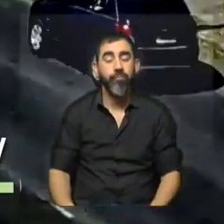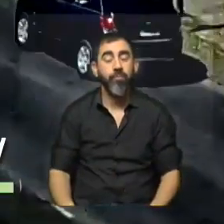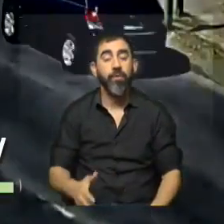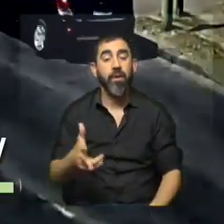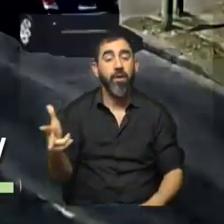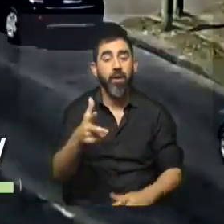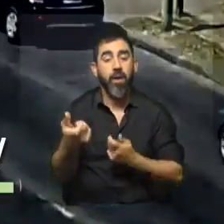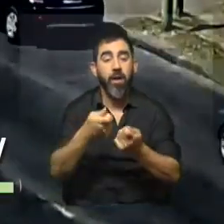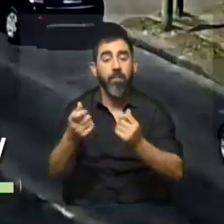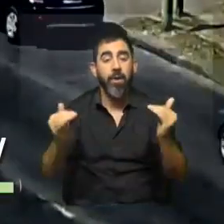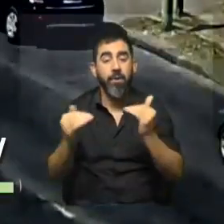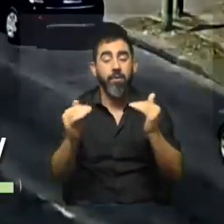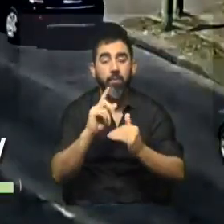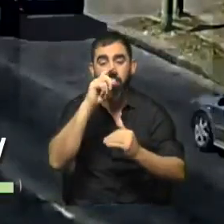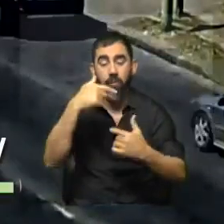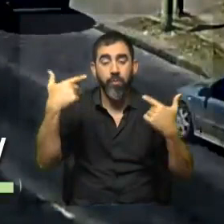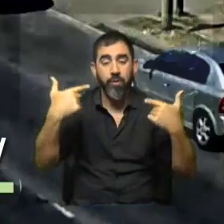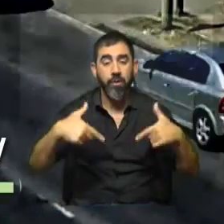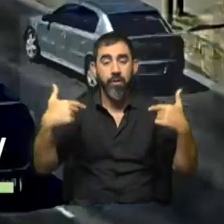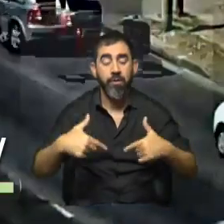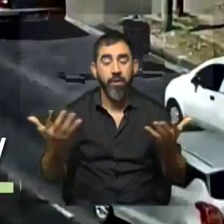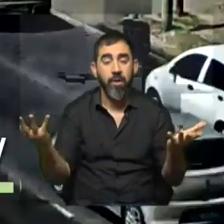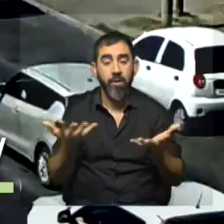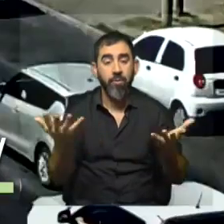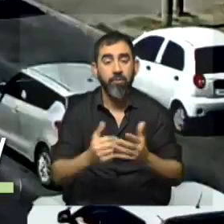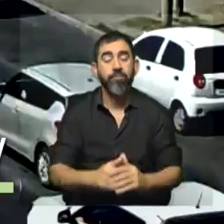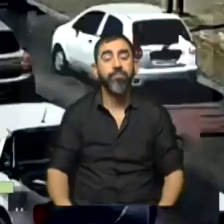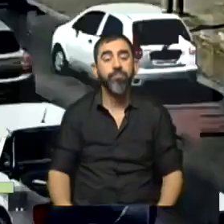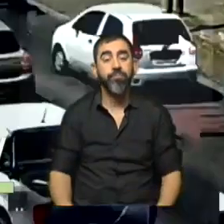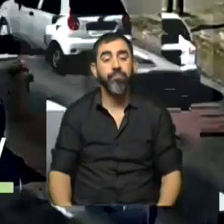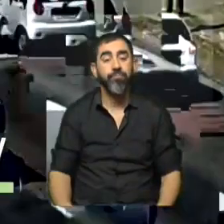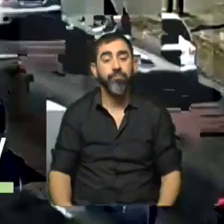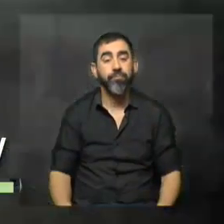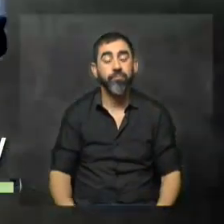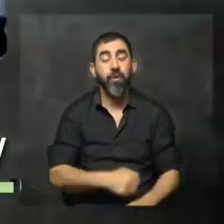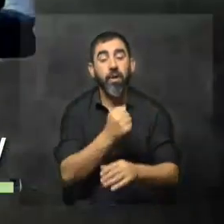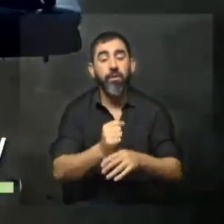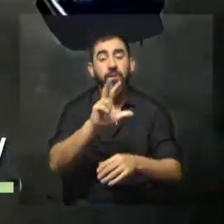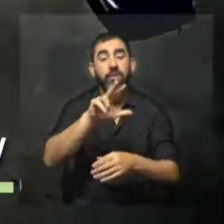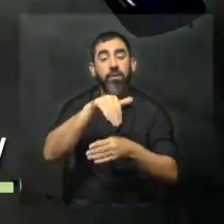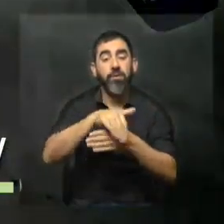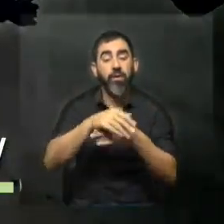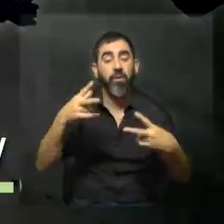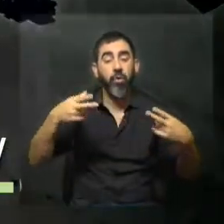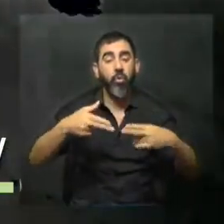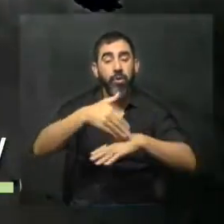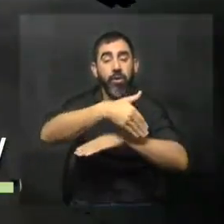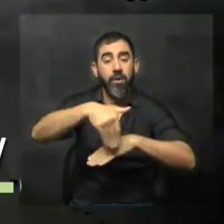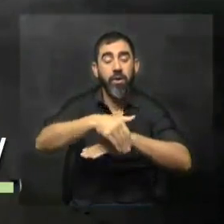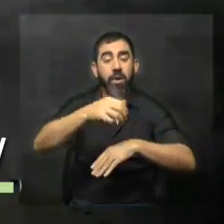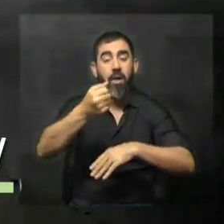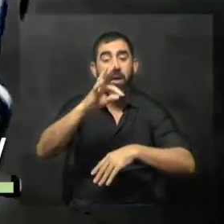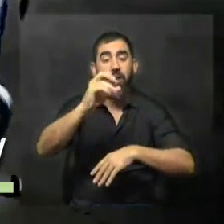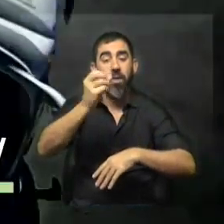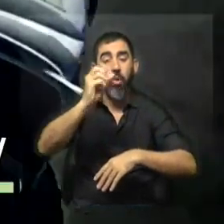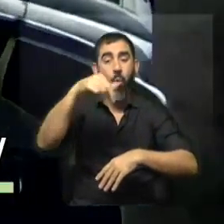ahora, las cámaras del Centro de Gestión de Movilidad de la Intendencia de Montevideo tengan en cuenta que hasta las 15 horas va a estar cortada la calle Ataona